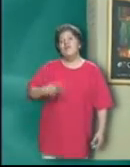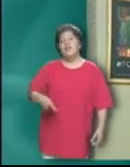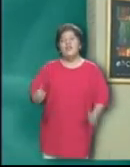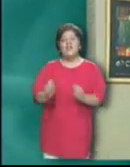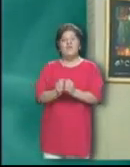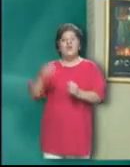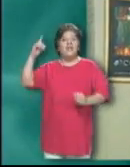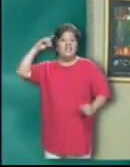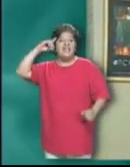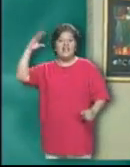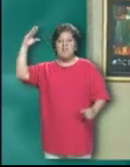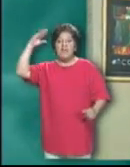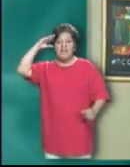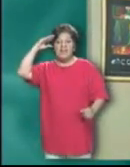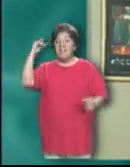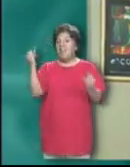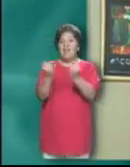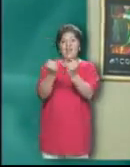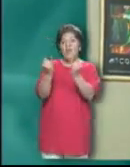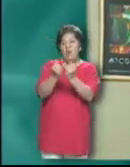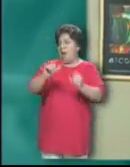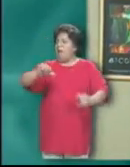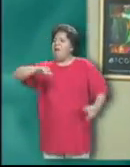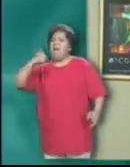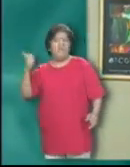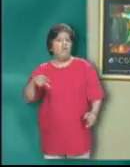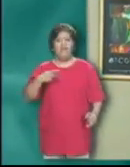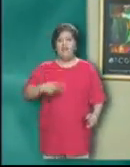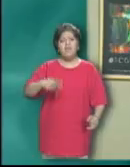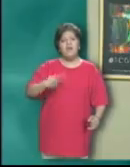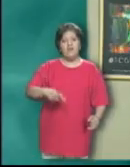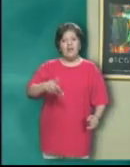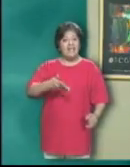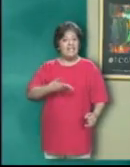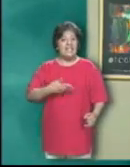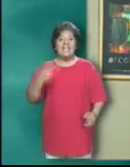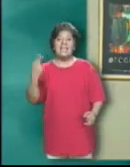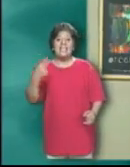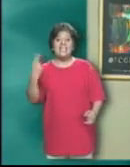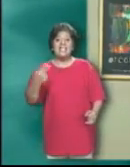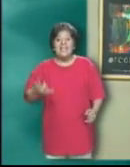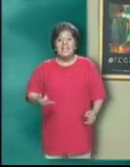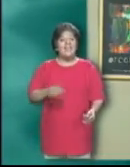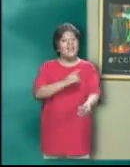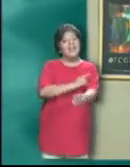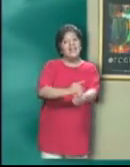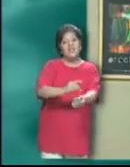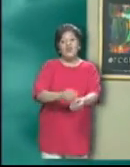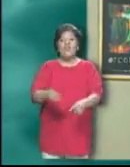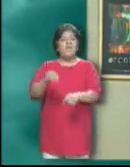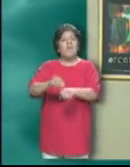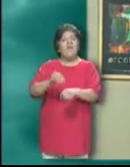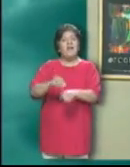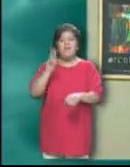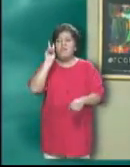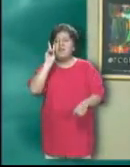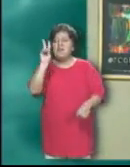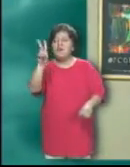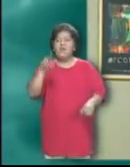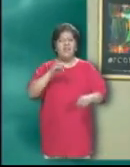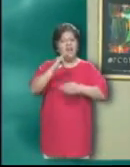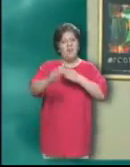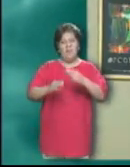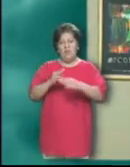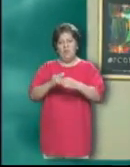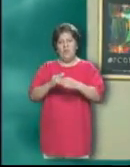Las personas con discapacidad, al igual que el resto de las personas, tienen necesidad y derecho de plasmar su propia visión del